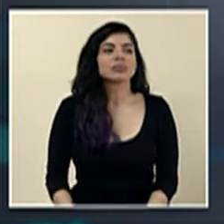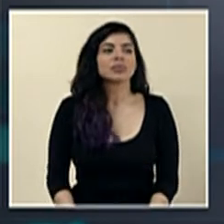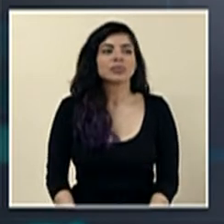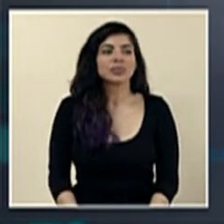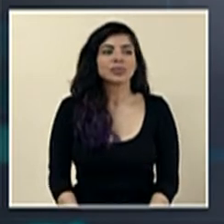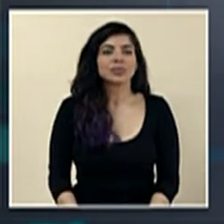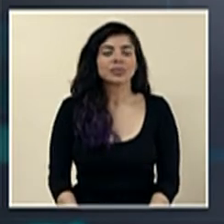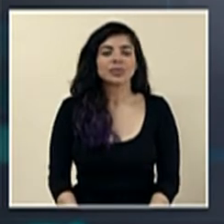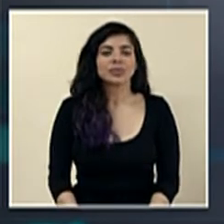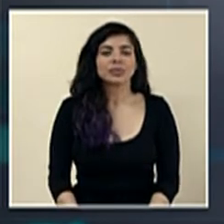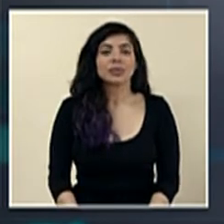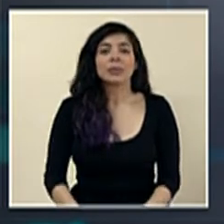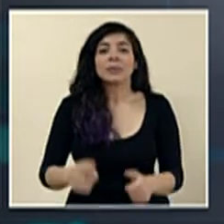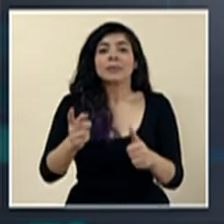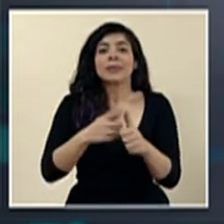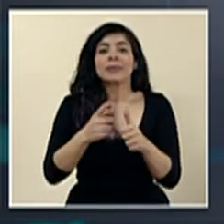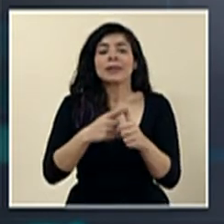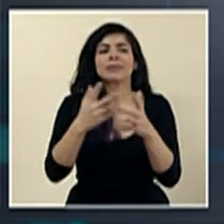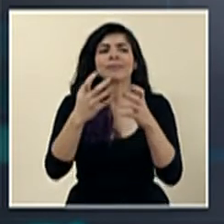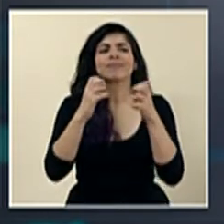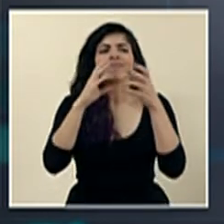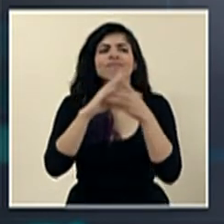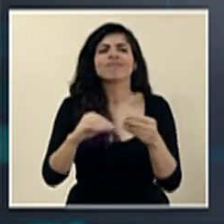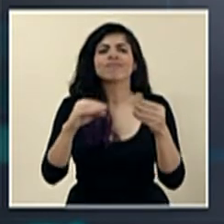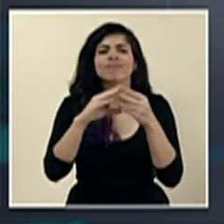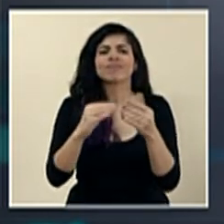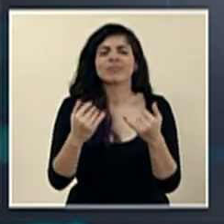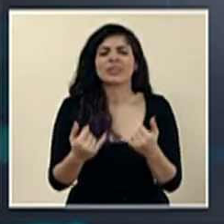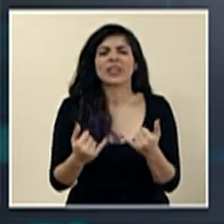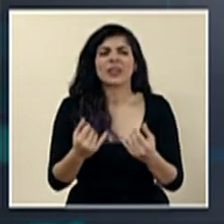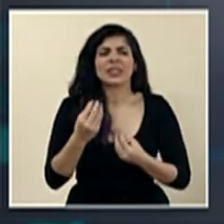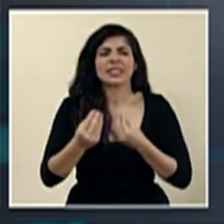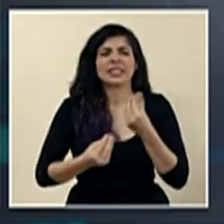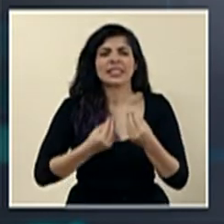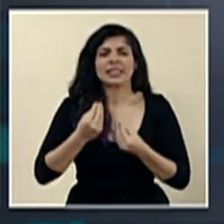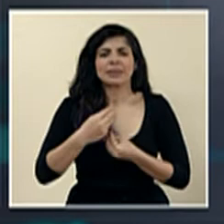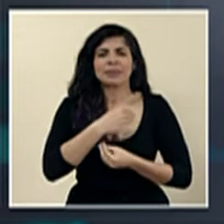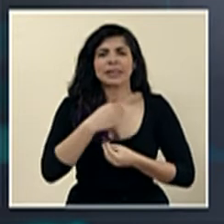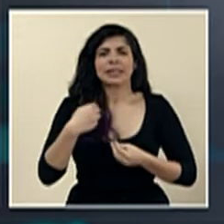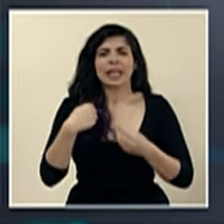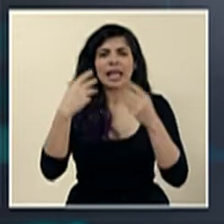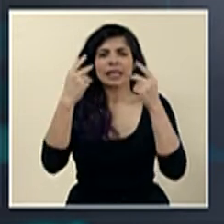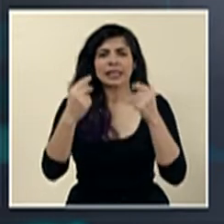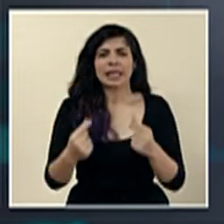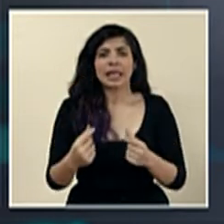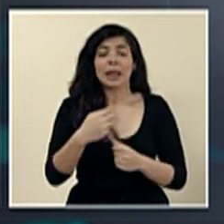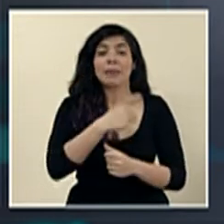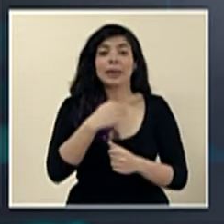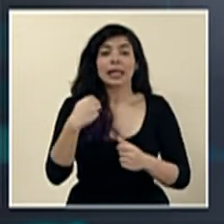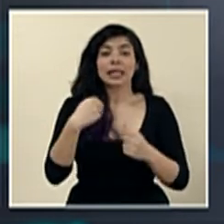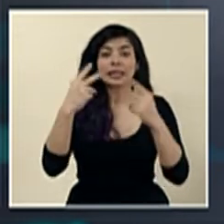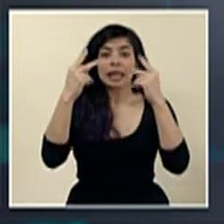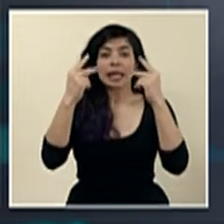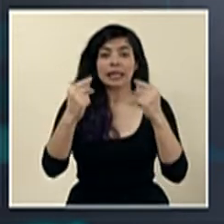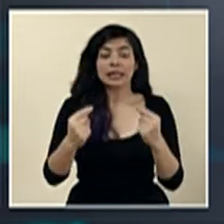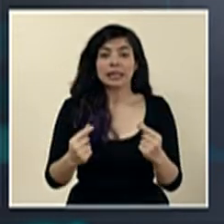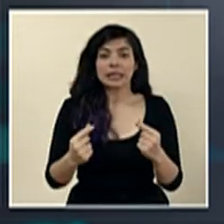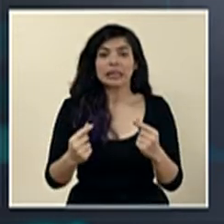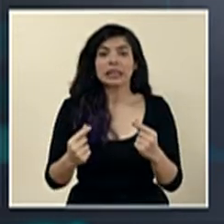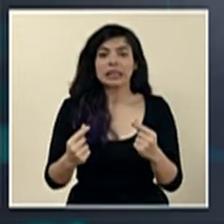Primero, contarles qué es lo que estamos haciendo en el Ministerio de Hacienda. El Ministerio de Hacienda